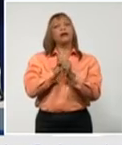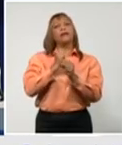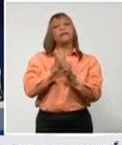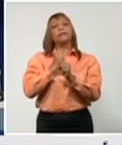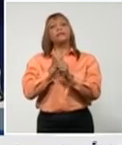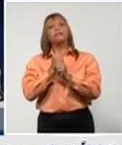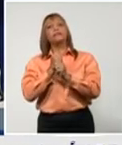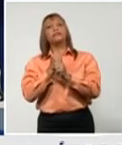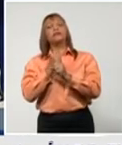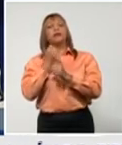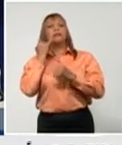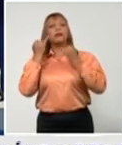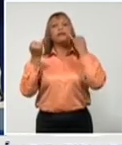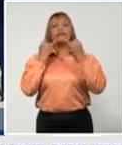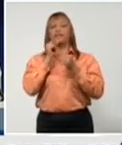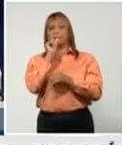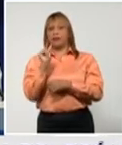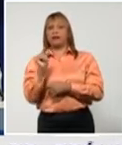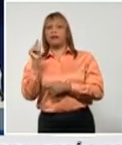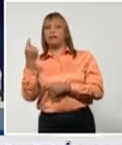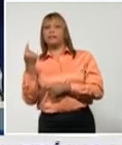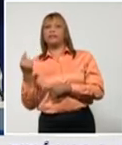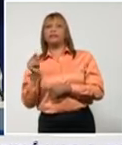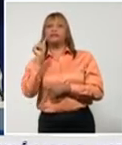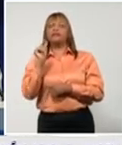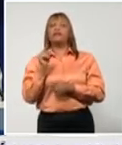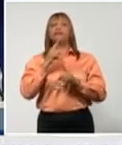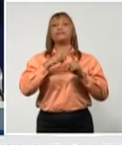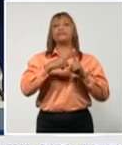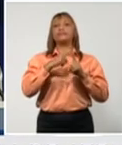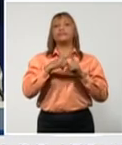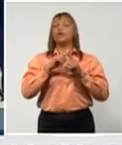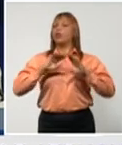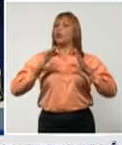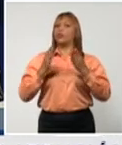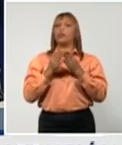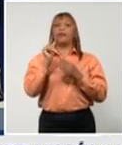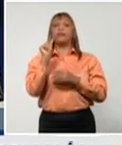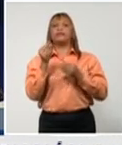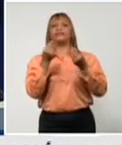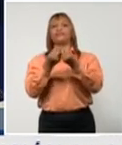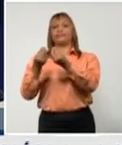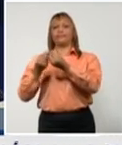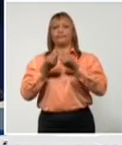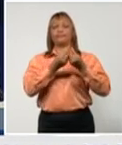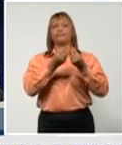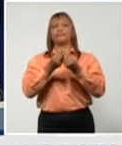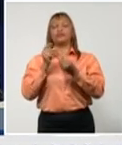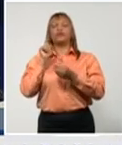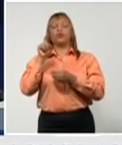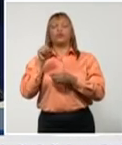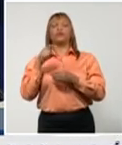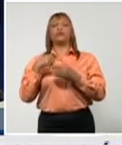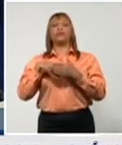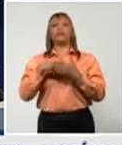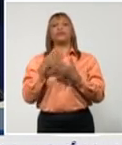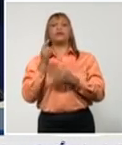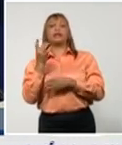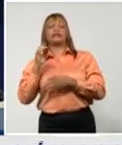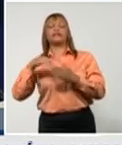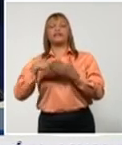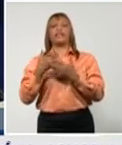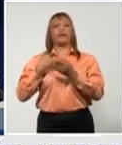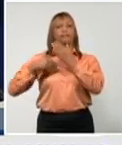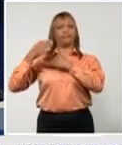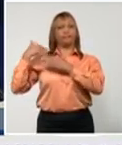identificar de cada caso que se diagnostica todas las personas que han tenido contacto en los últimos 14, 15 días.